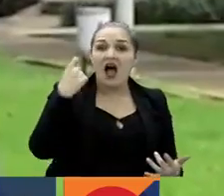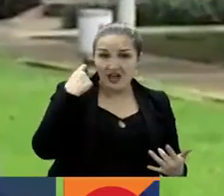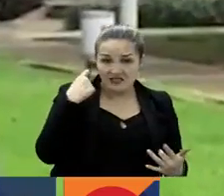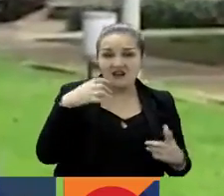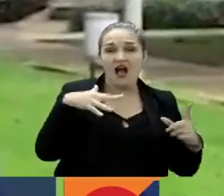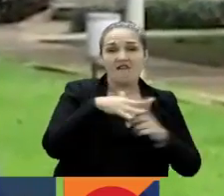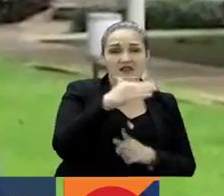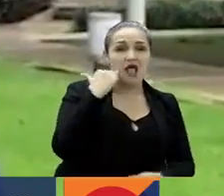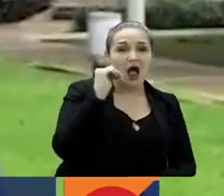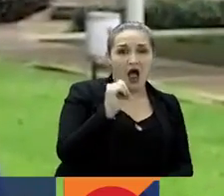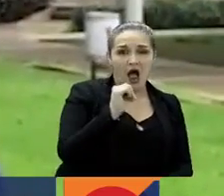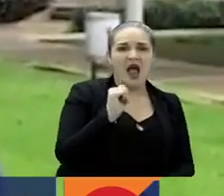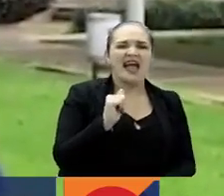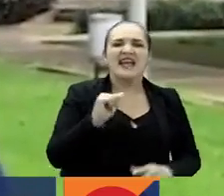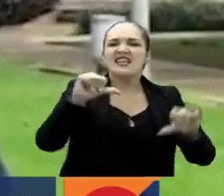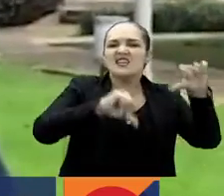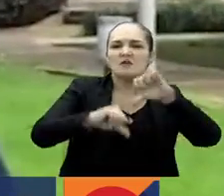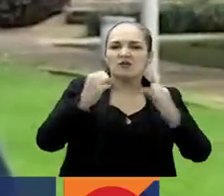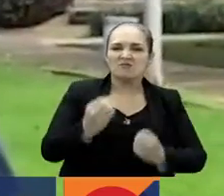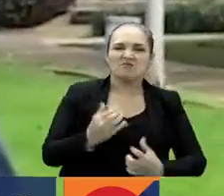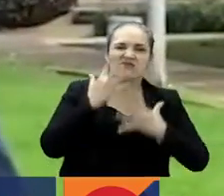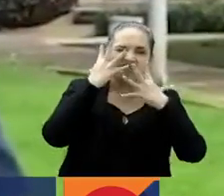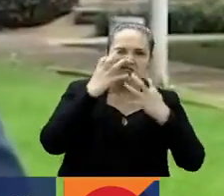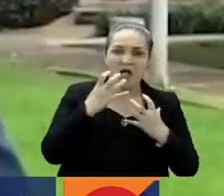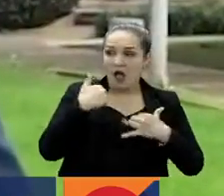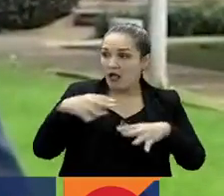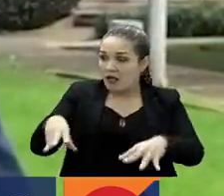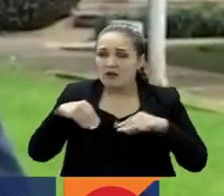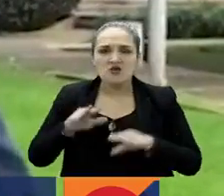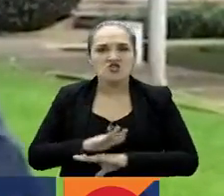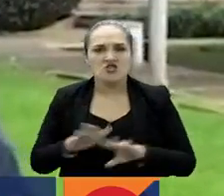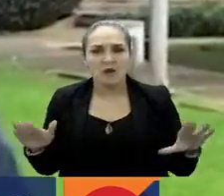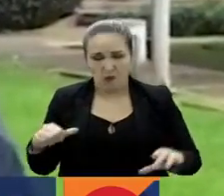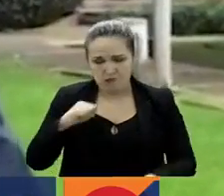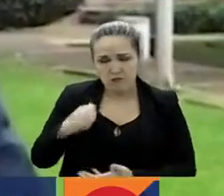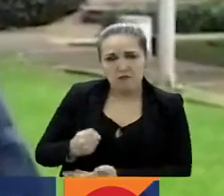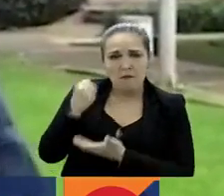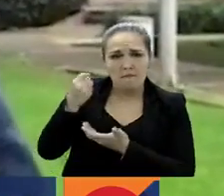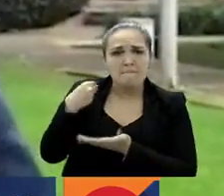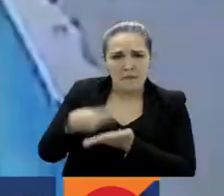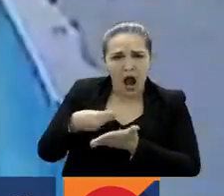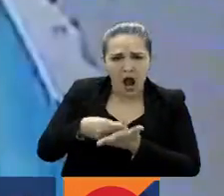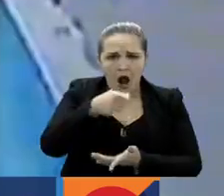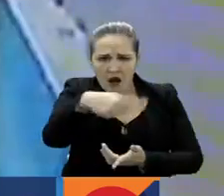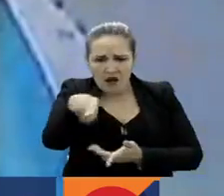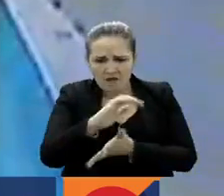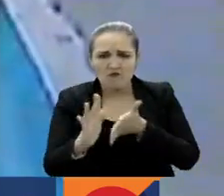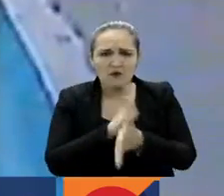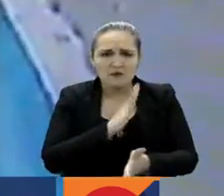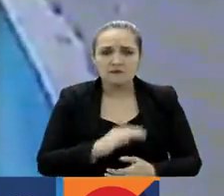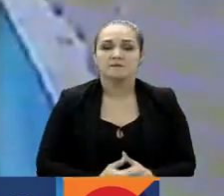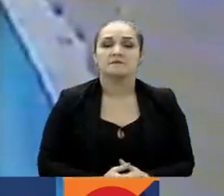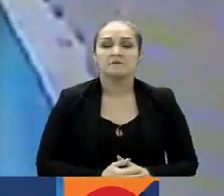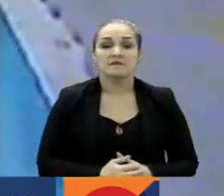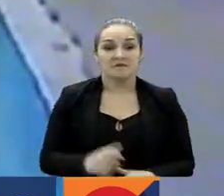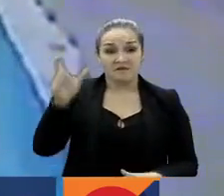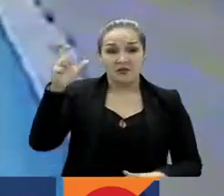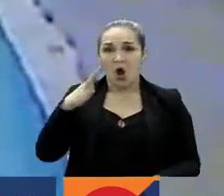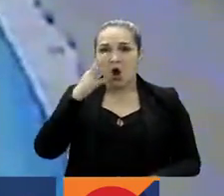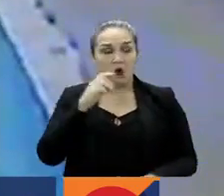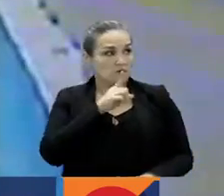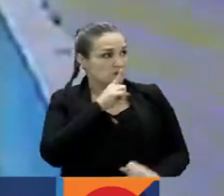una mujer con una sustancia química. No vamos a permitir que en nuestro territorio pasen estos hechos. Aunque el hombre es buscado por